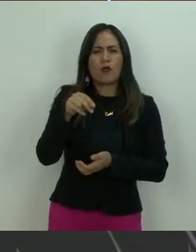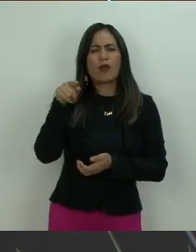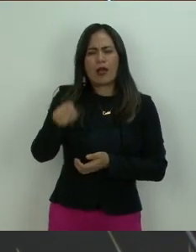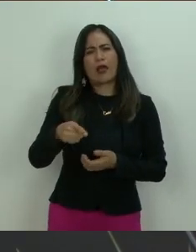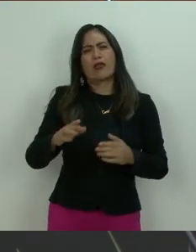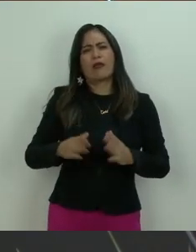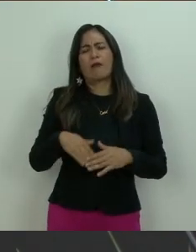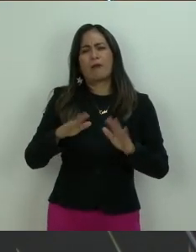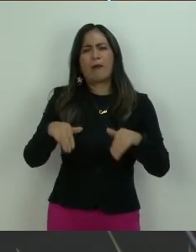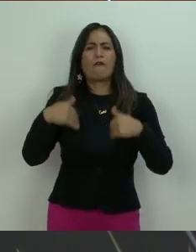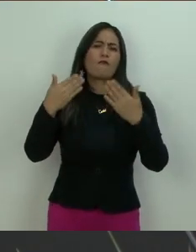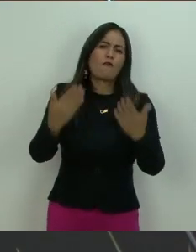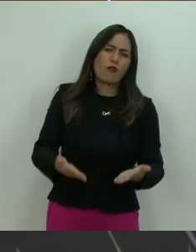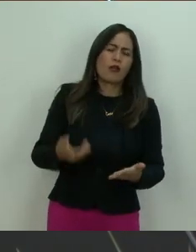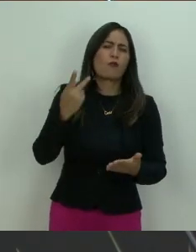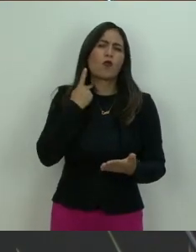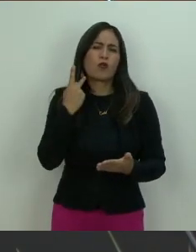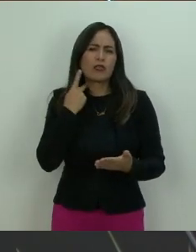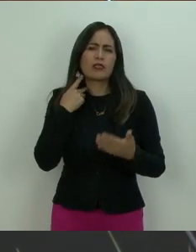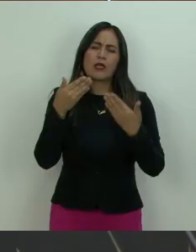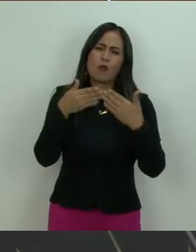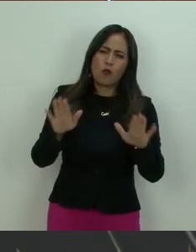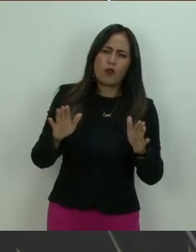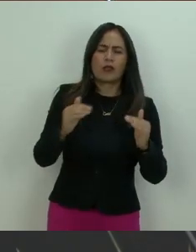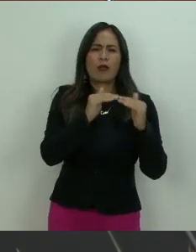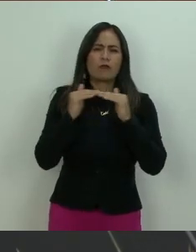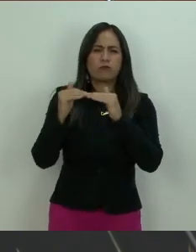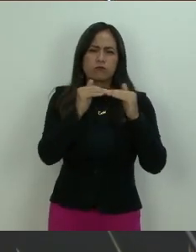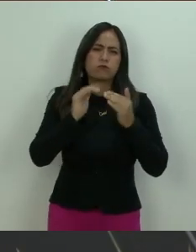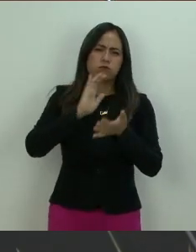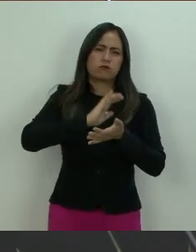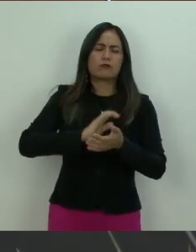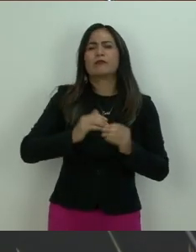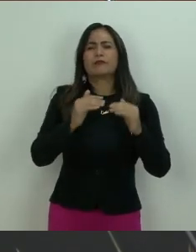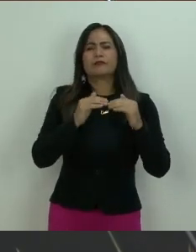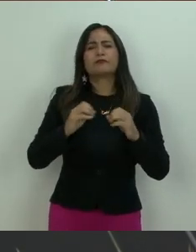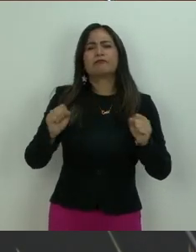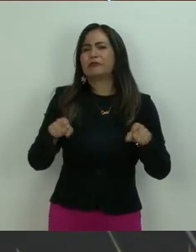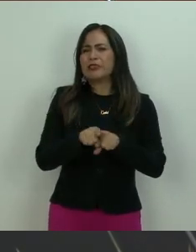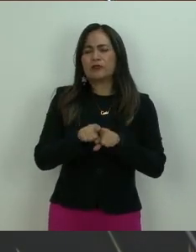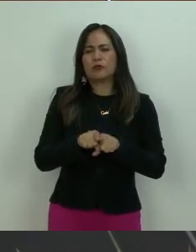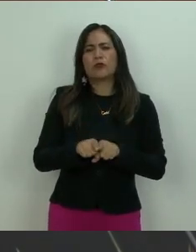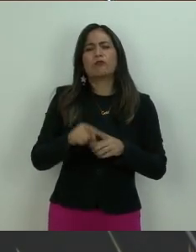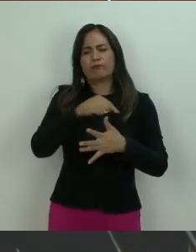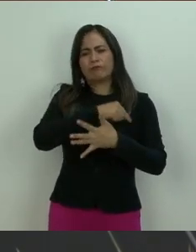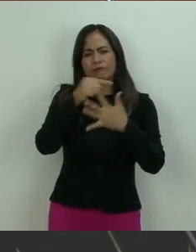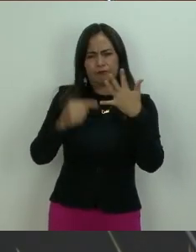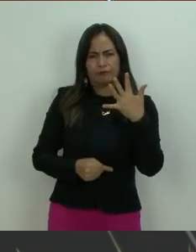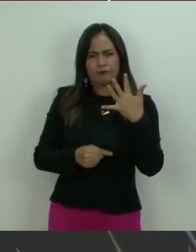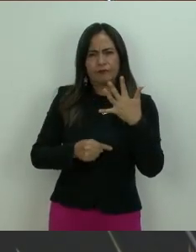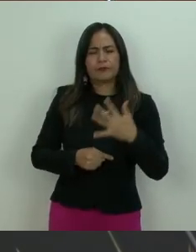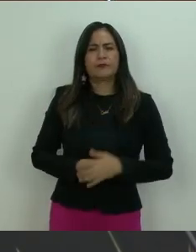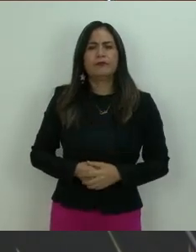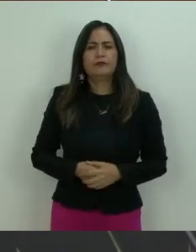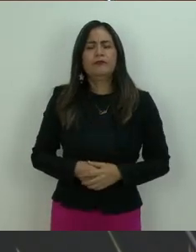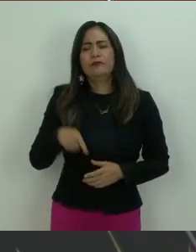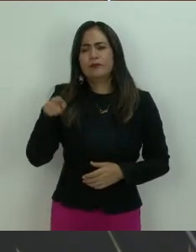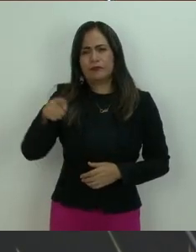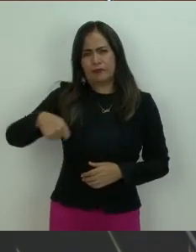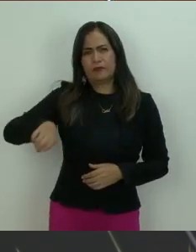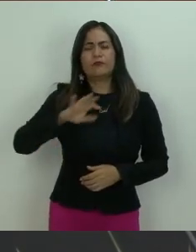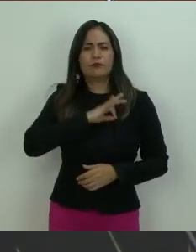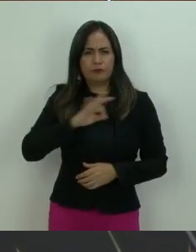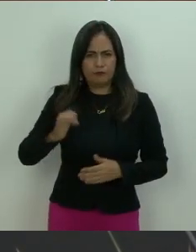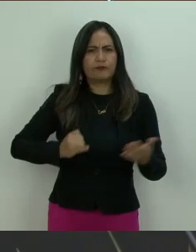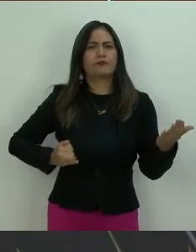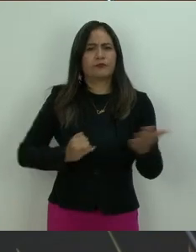vida pública y política en un marco de igualdad, considerando el factor de interseccionalidad, sobre todo en lo que respecta a la toma de decisiones